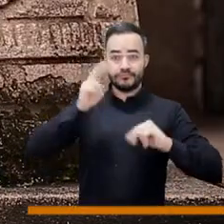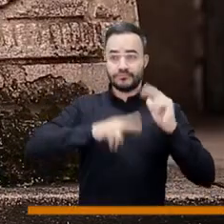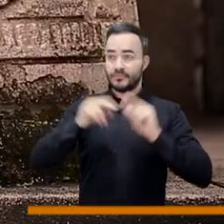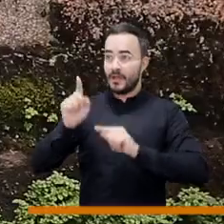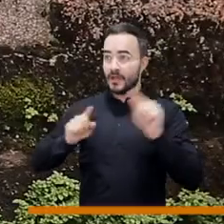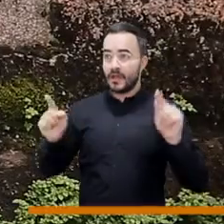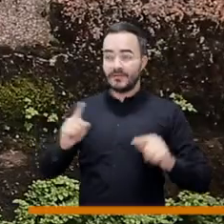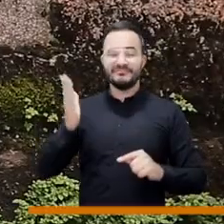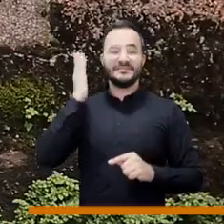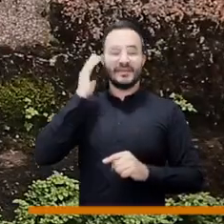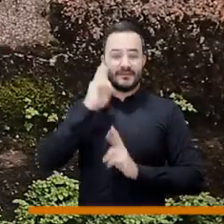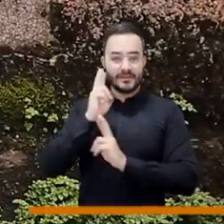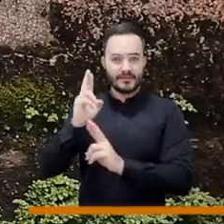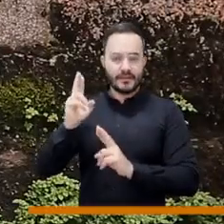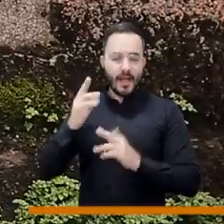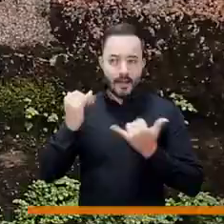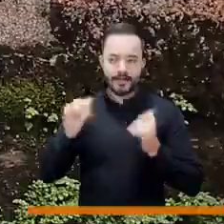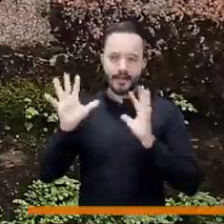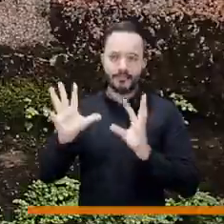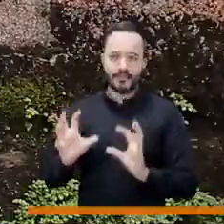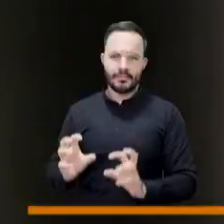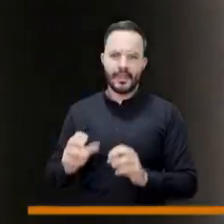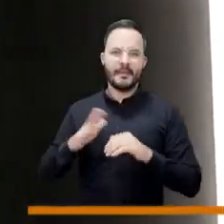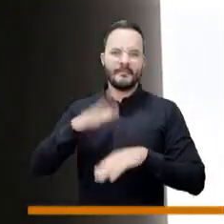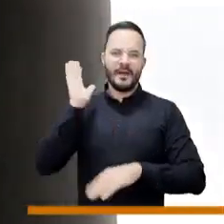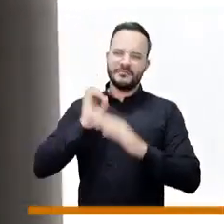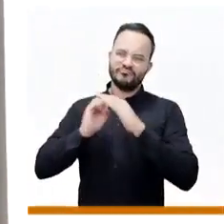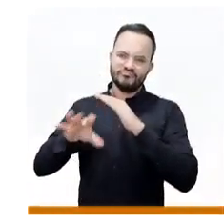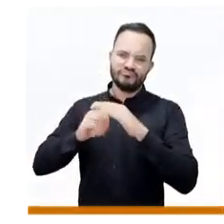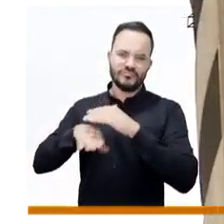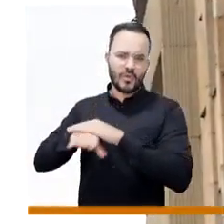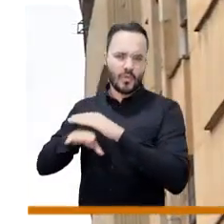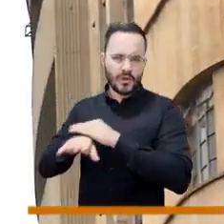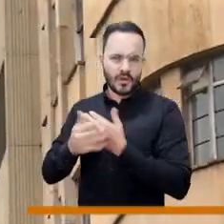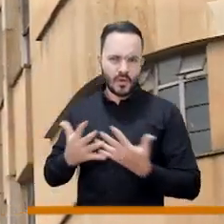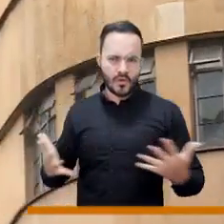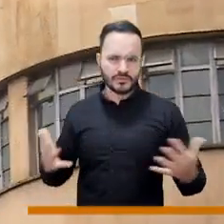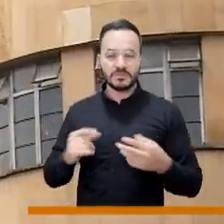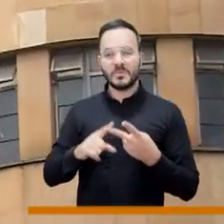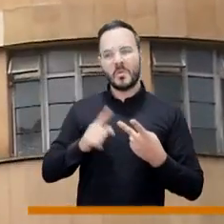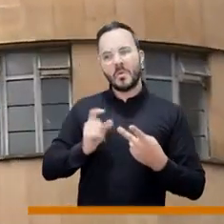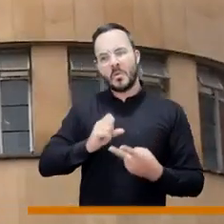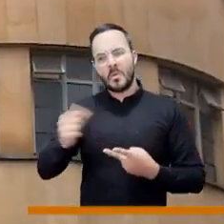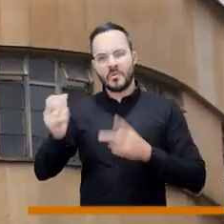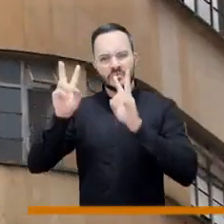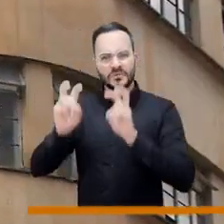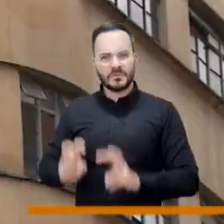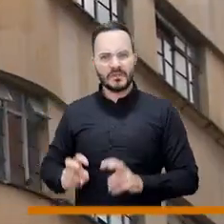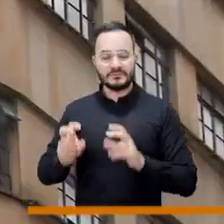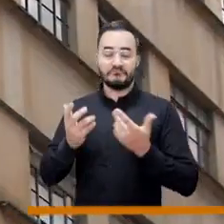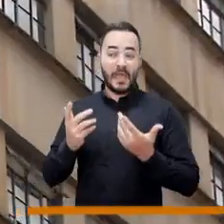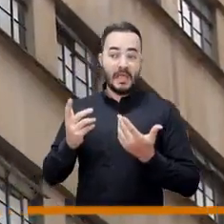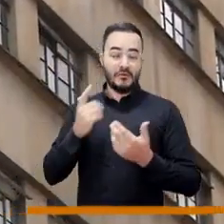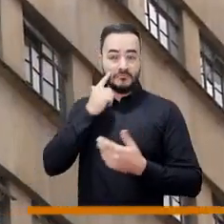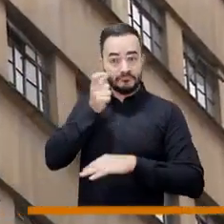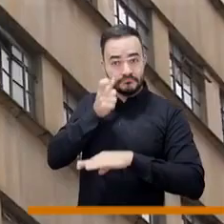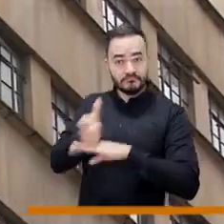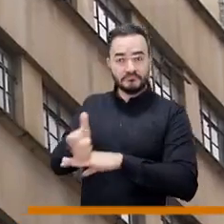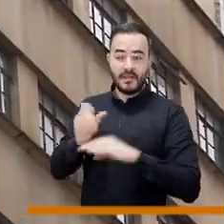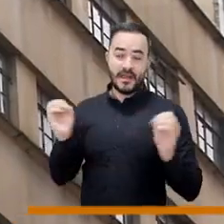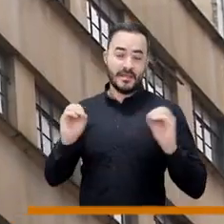lucen severamente deteriorados, destinados a tareas de bodegaje u ocupación de cualquier manera sin control.